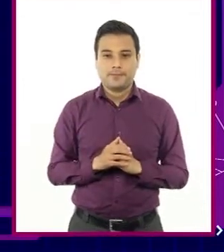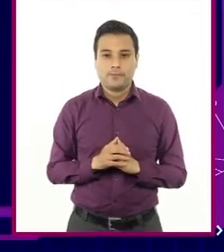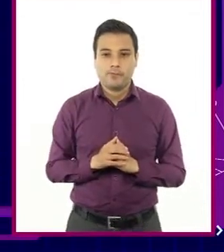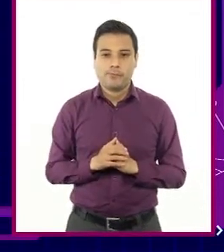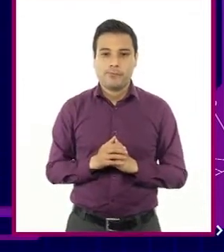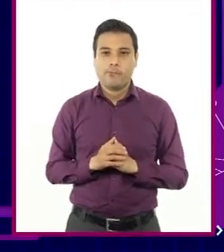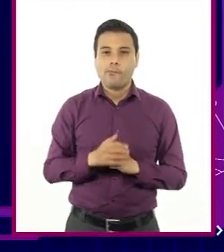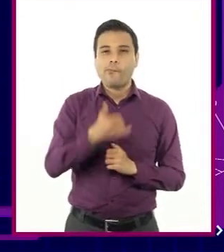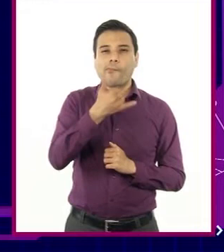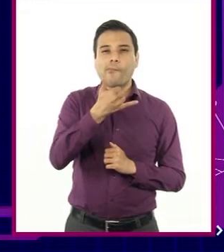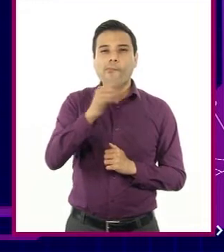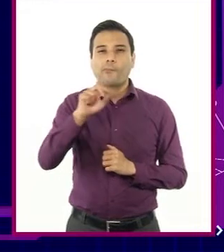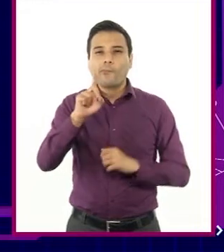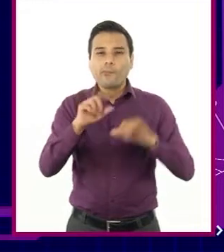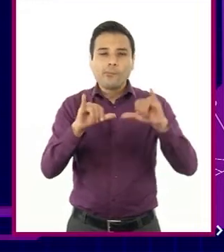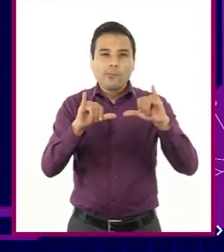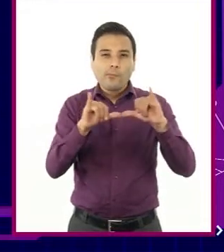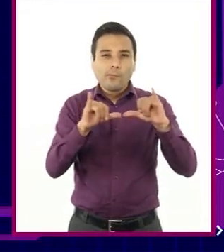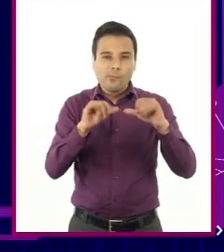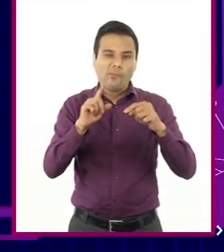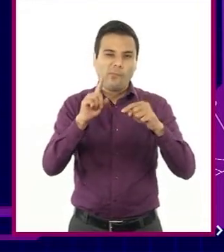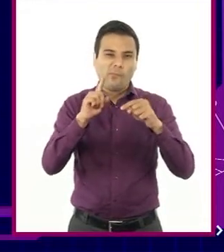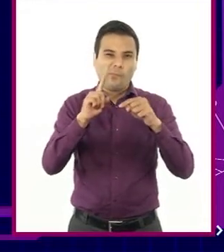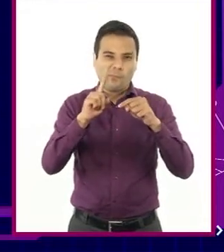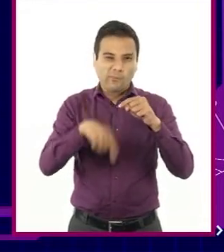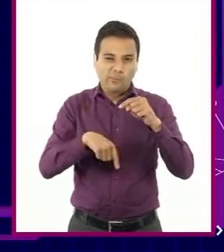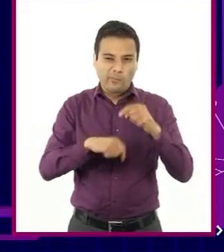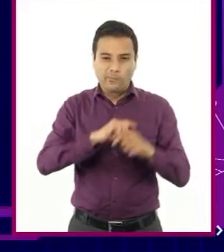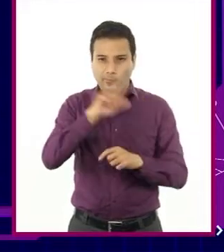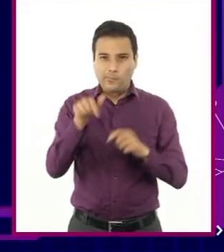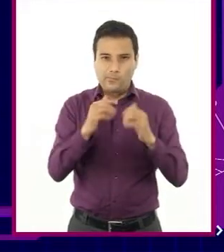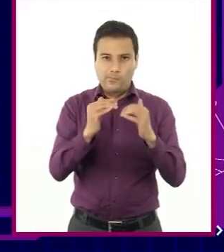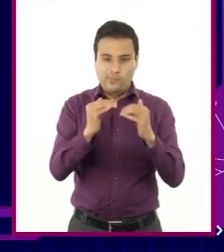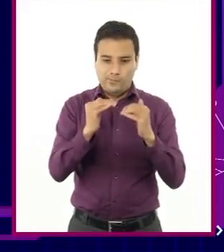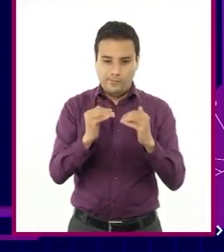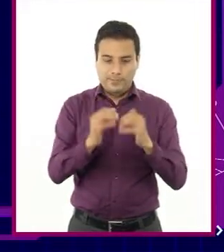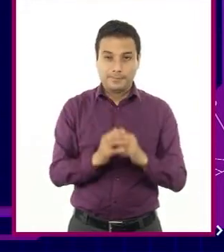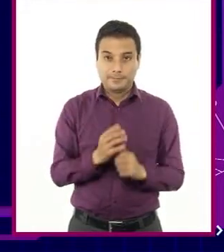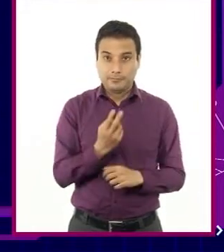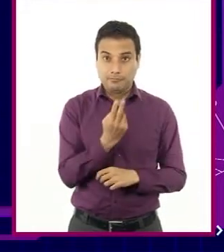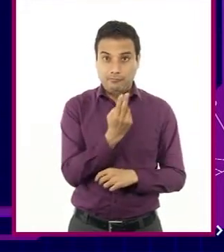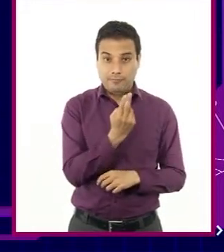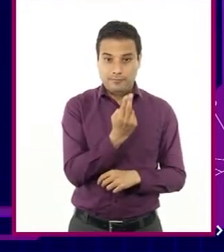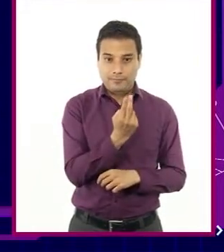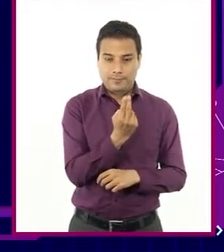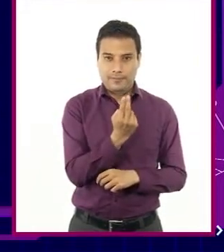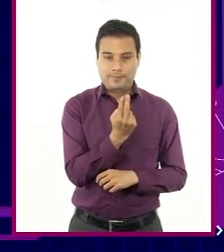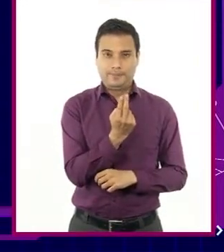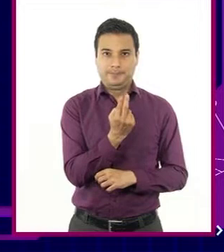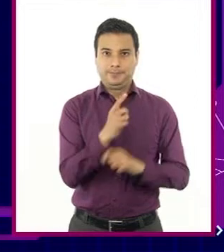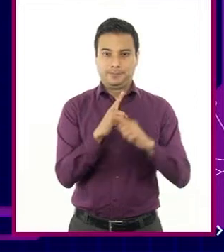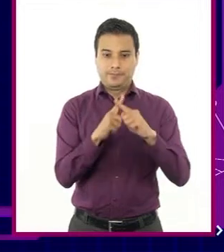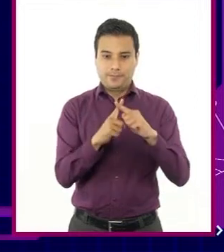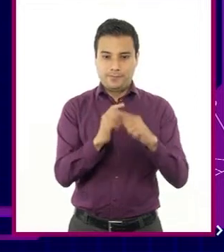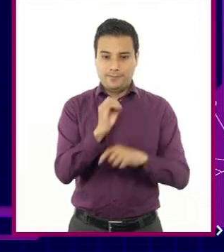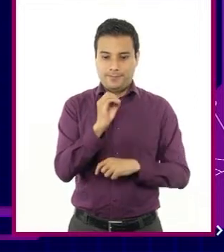en el numerador como en el denominador, y multiplicando 25 por